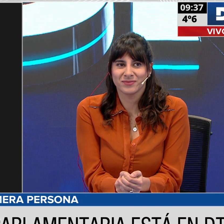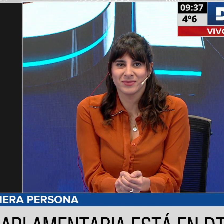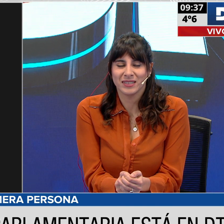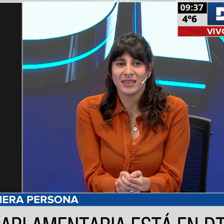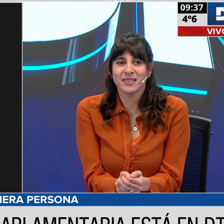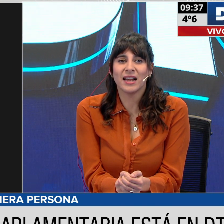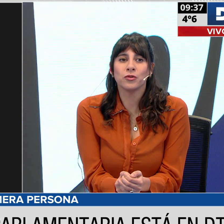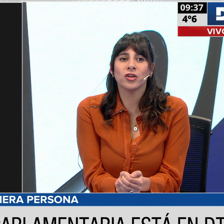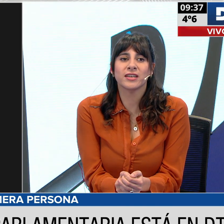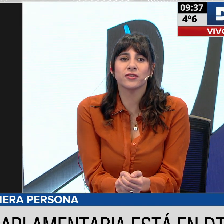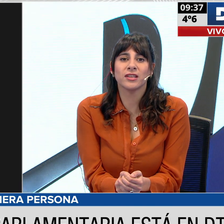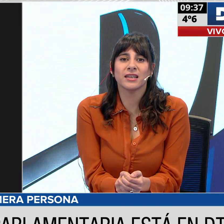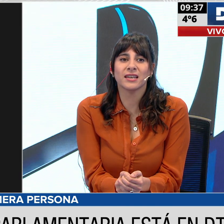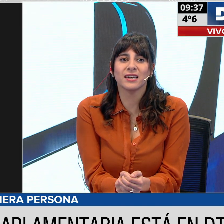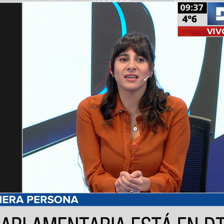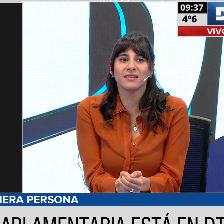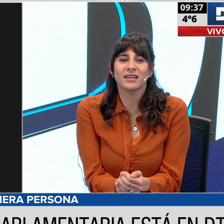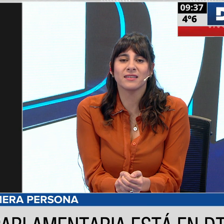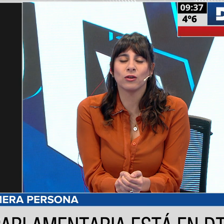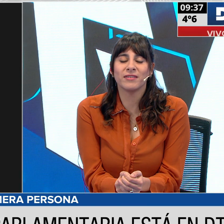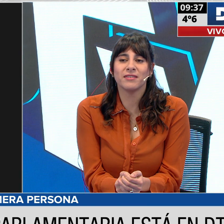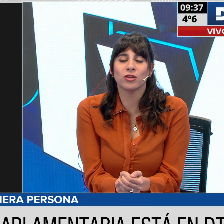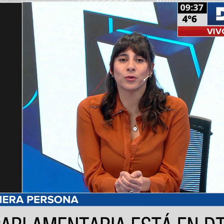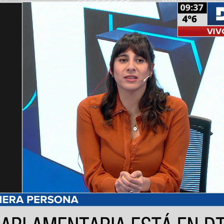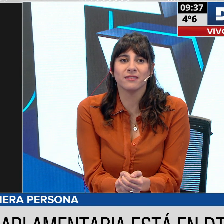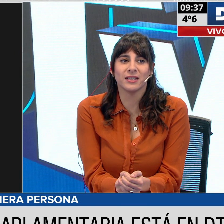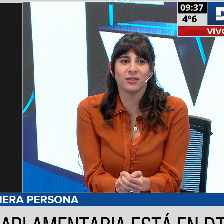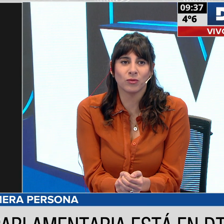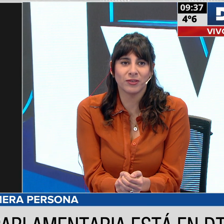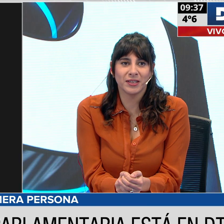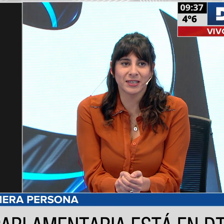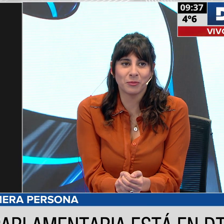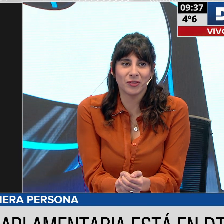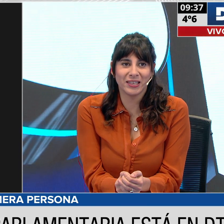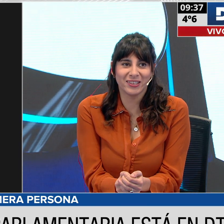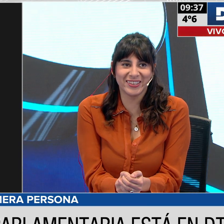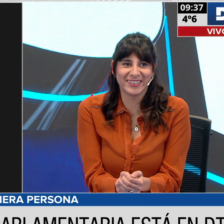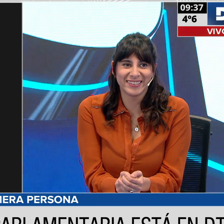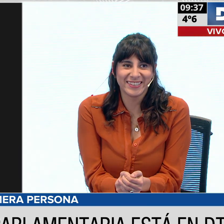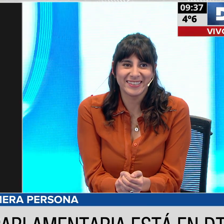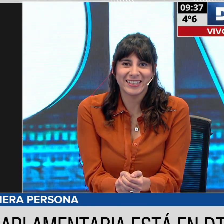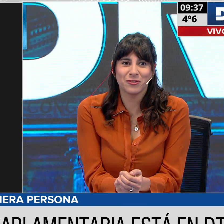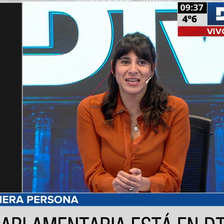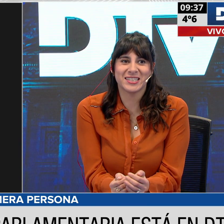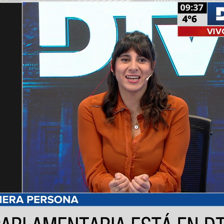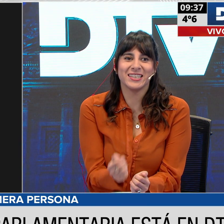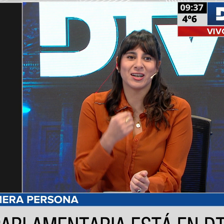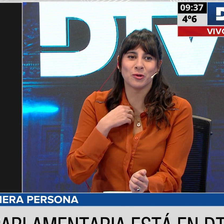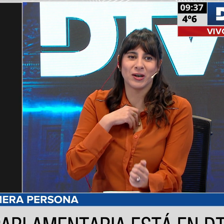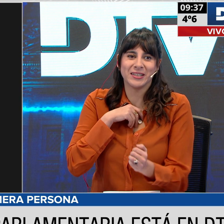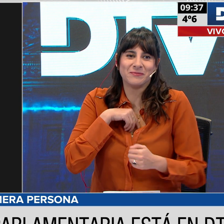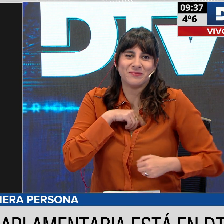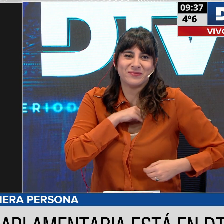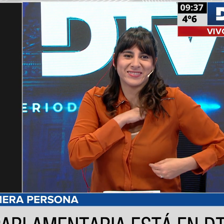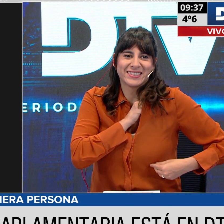algunos. Sí, alguno los trató de que si lo había visto por TV, ¿no? Cuando había respondido. Sí, alguna chicanita